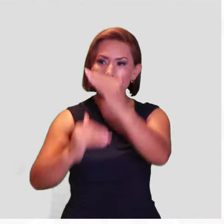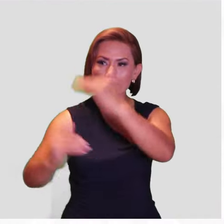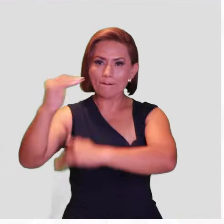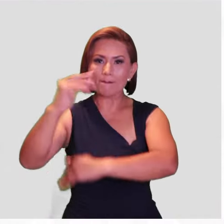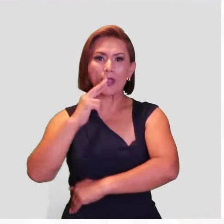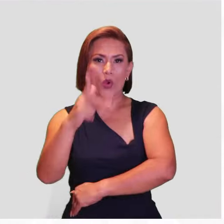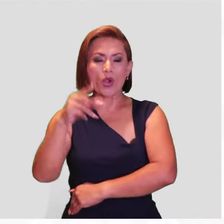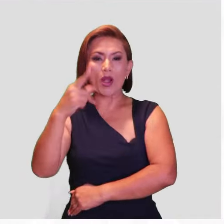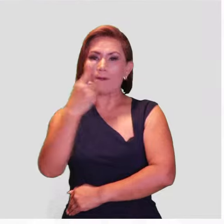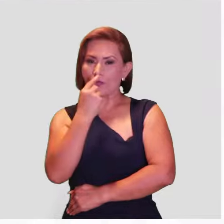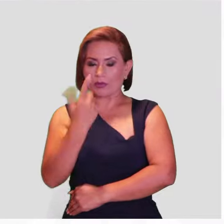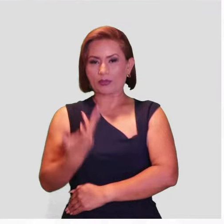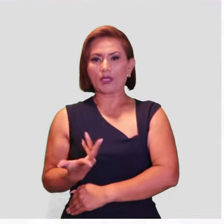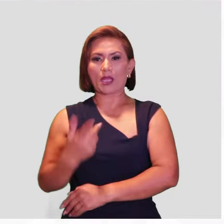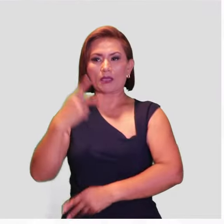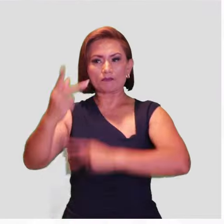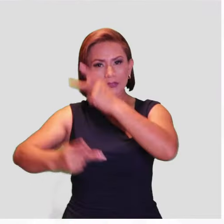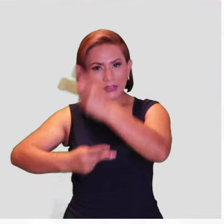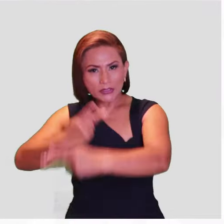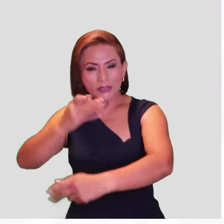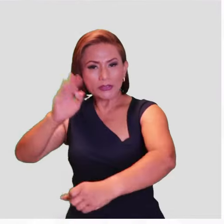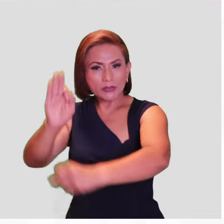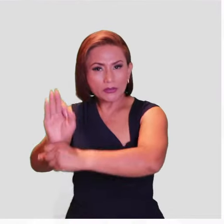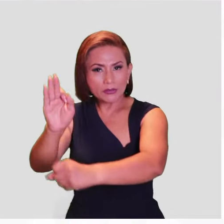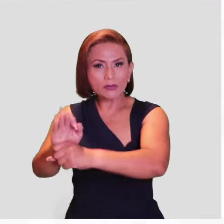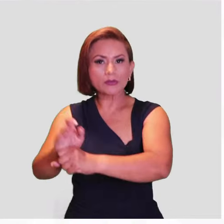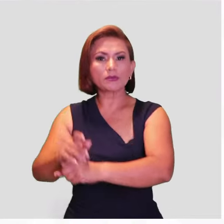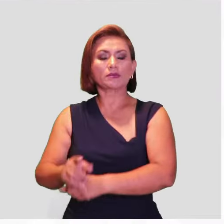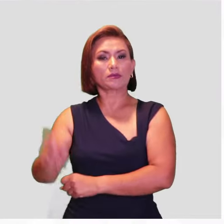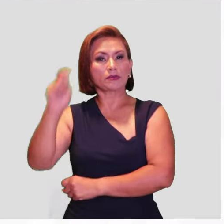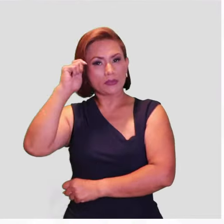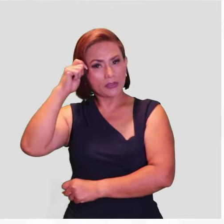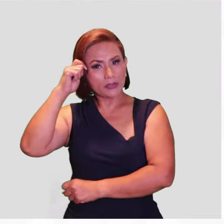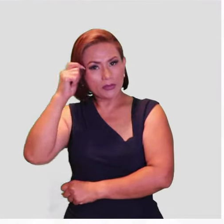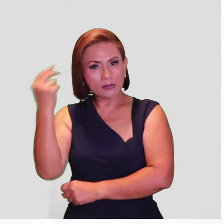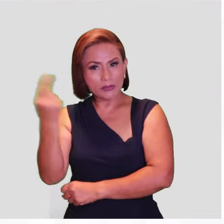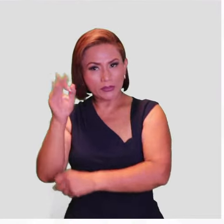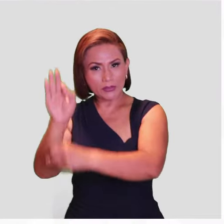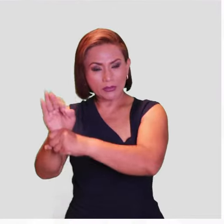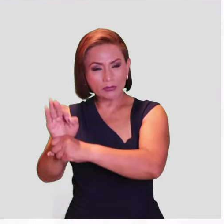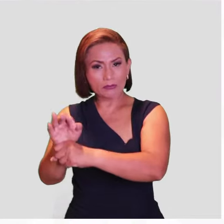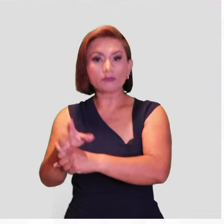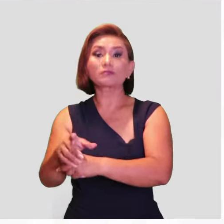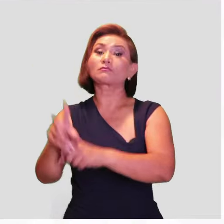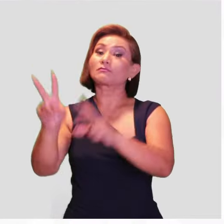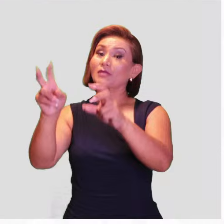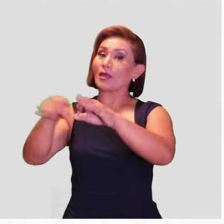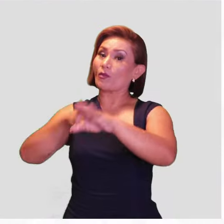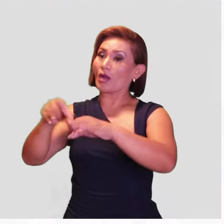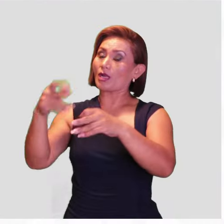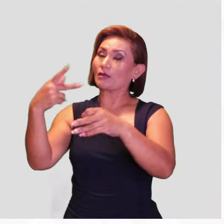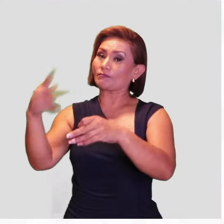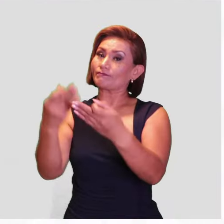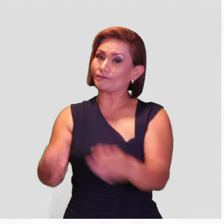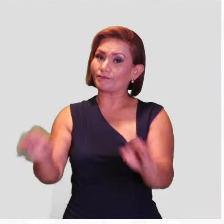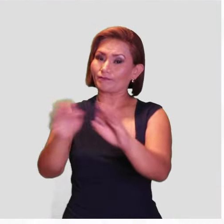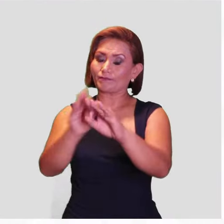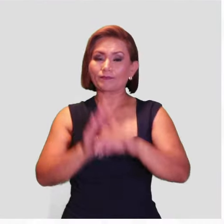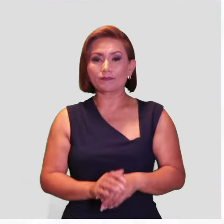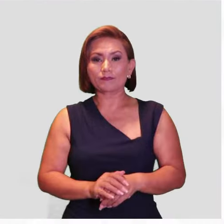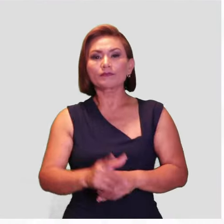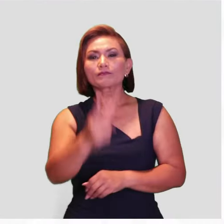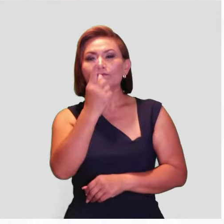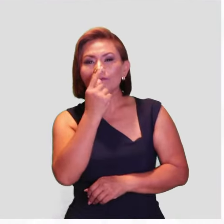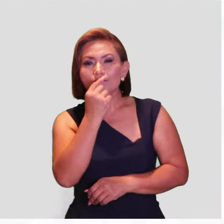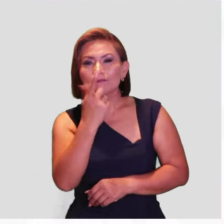dar prestación a los servicios que ellos necesitan, y sobre todo en el tema laboral. Los policías, para que cuiden